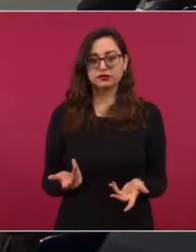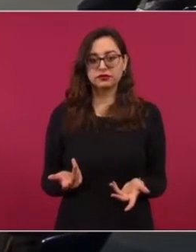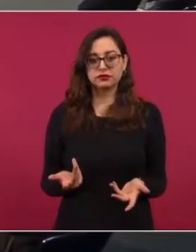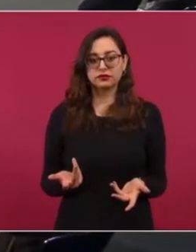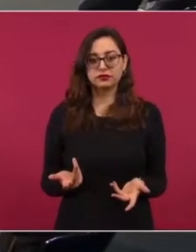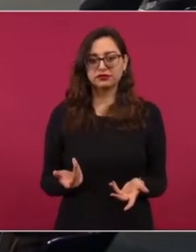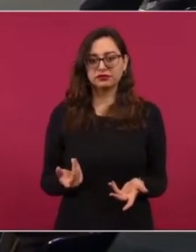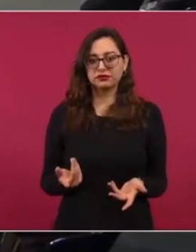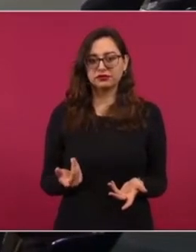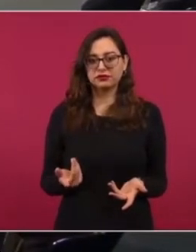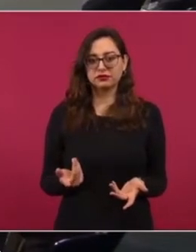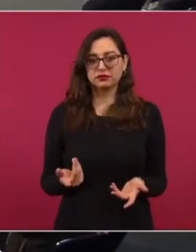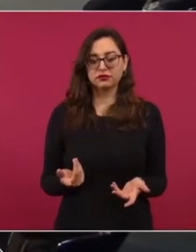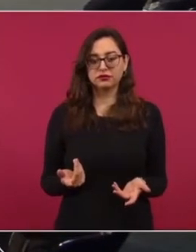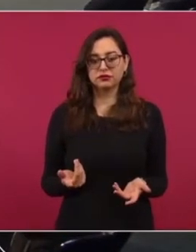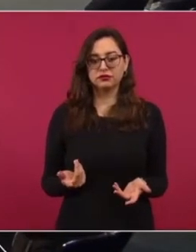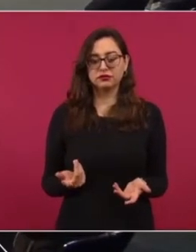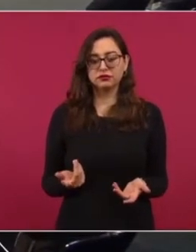estas aguas que